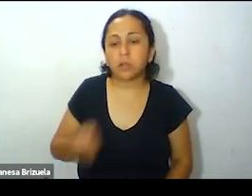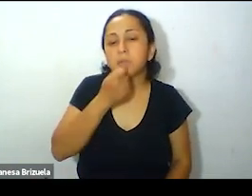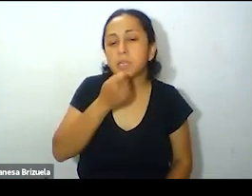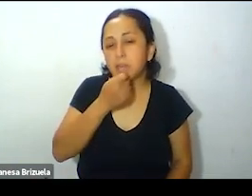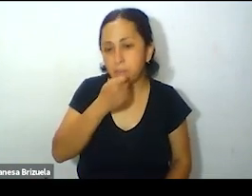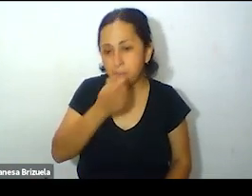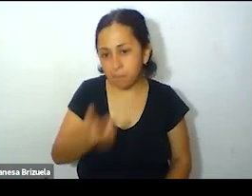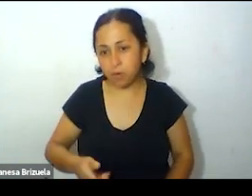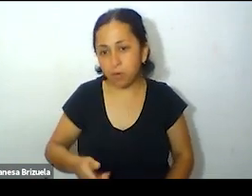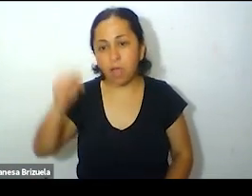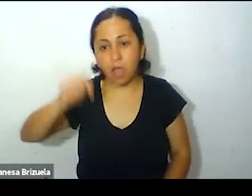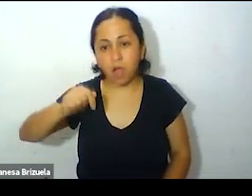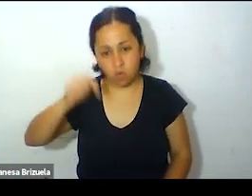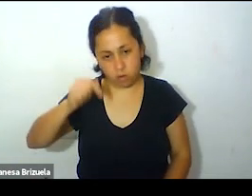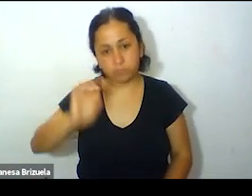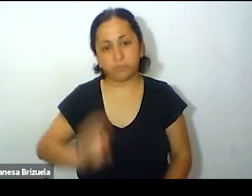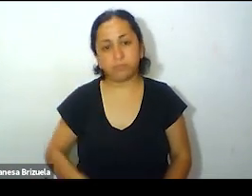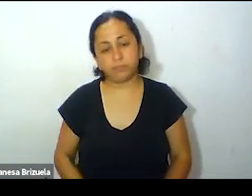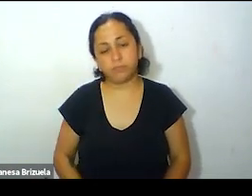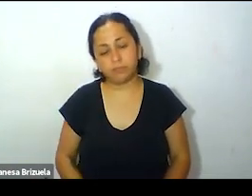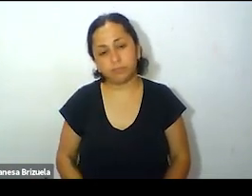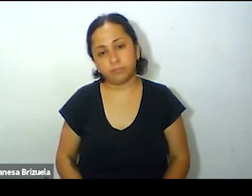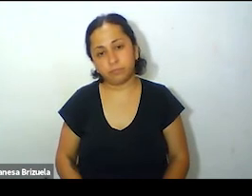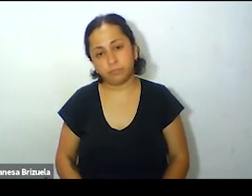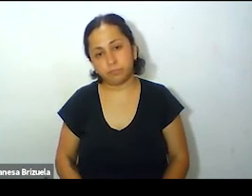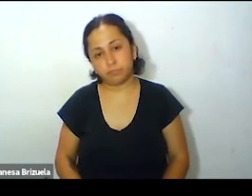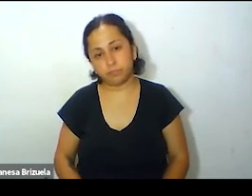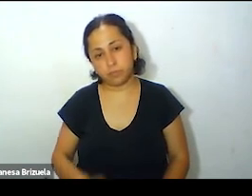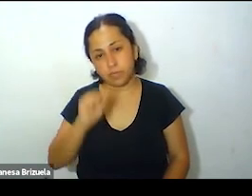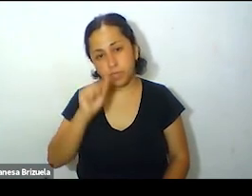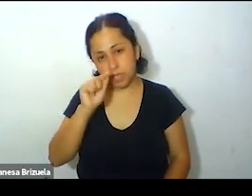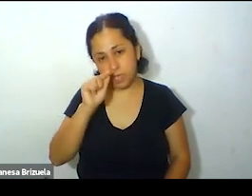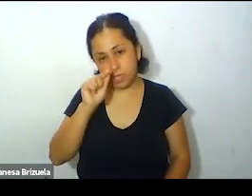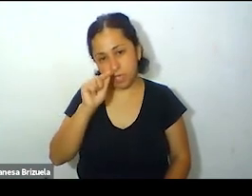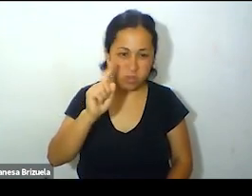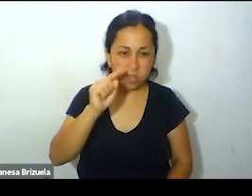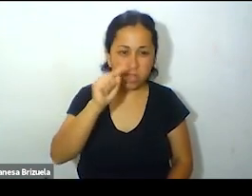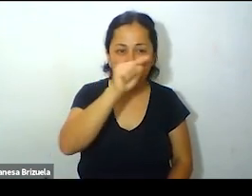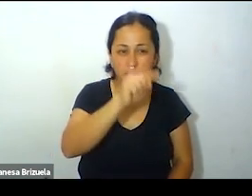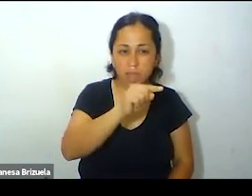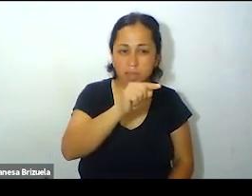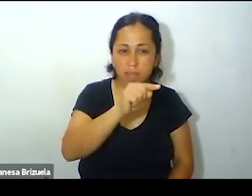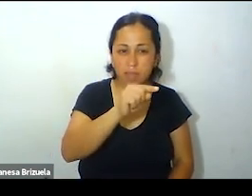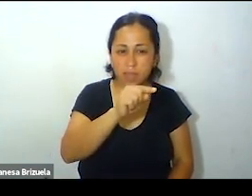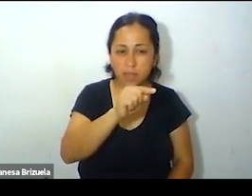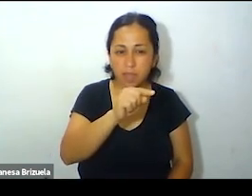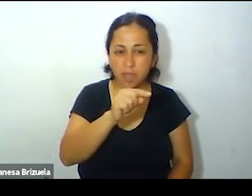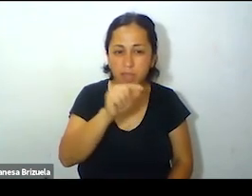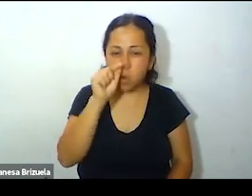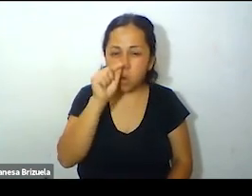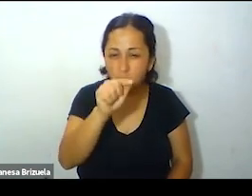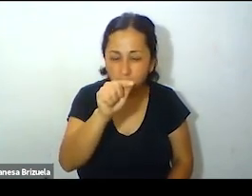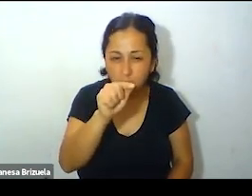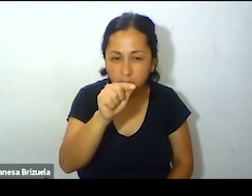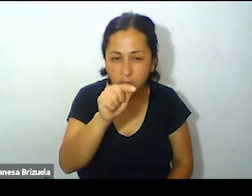Por ejemplo, ¿no? Entonces ahora podemos ponerle acá, selecciono, hago clic sobre